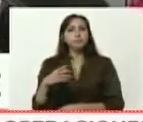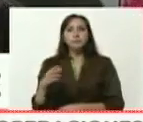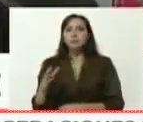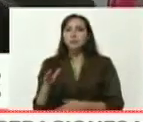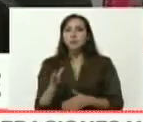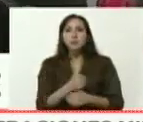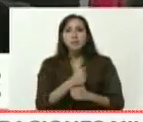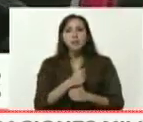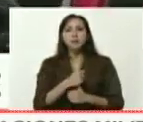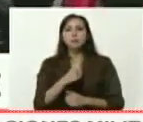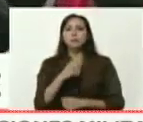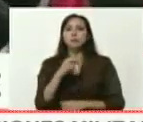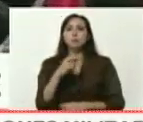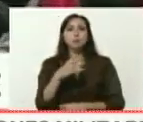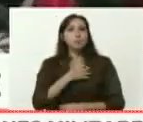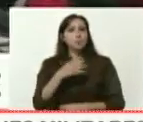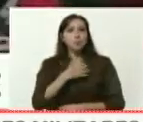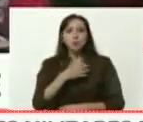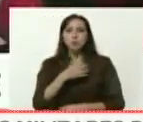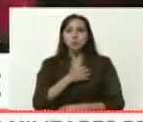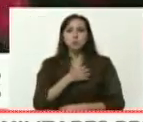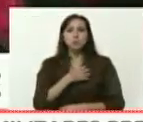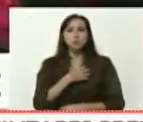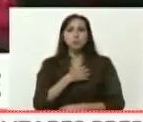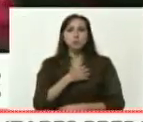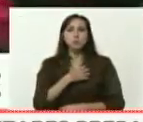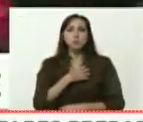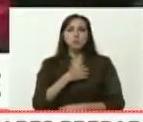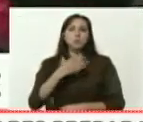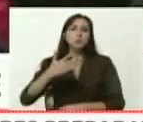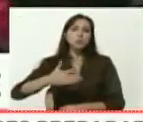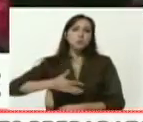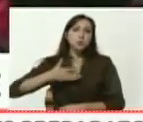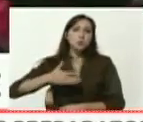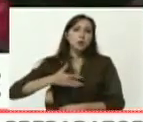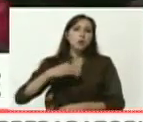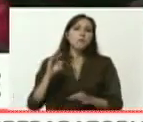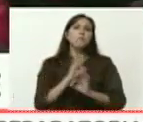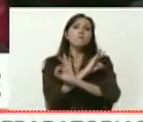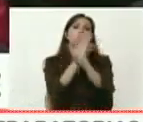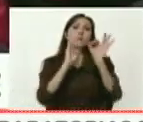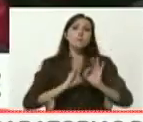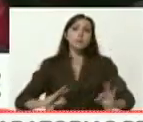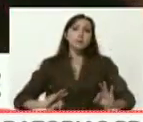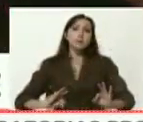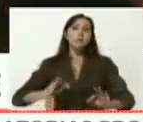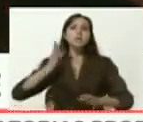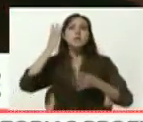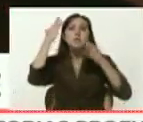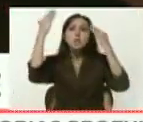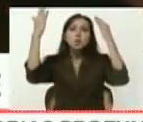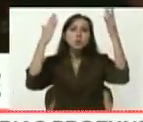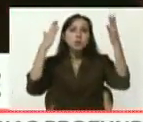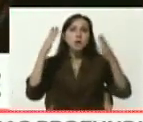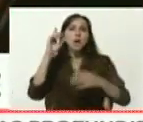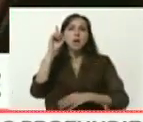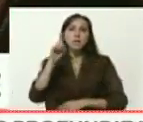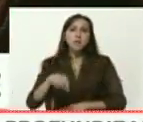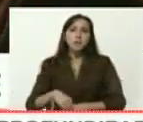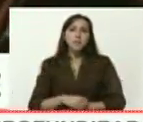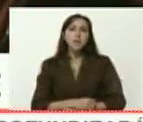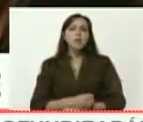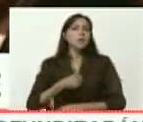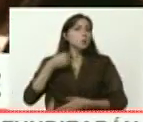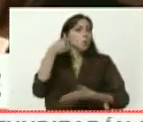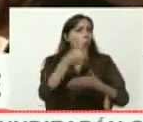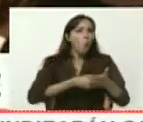arrebatárnoslos, ni en nuestra manera de sentir, ni en nuestra manera de soñar, ni en nuestra manera de